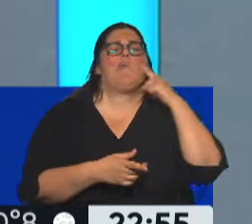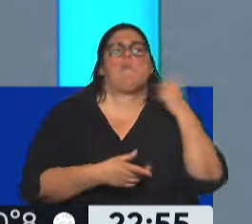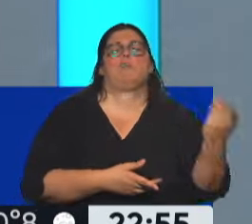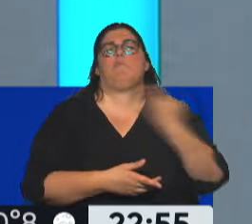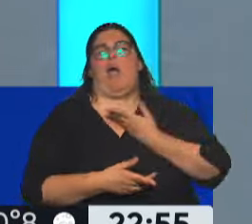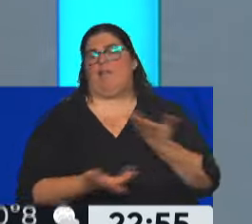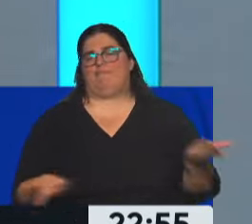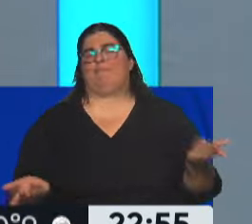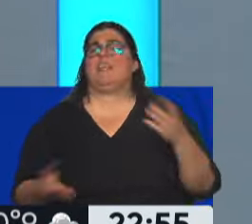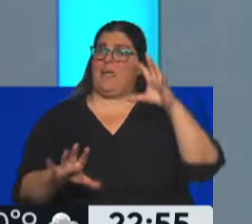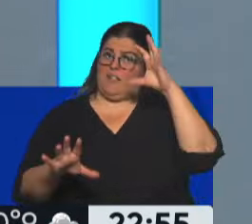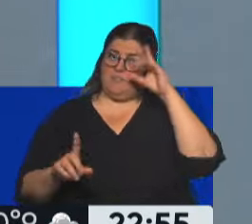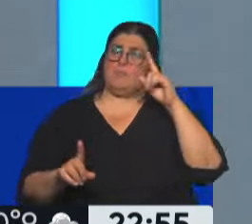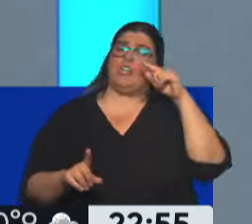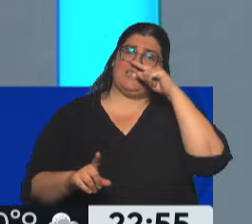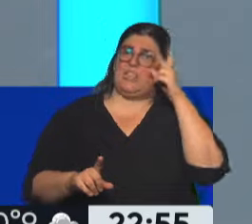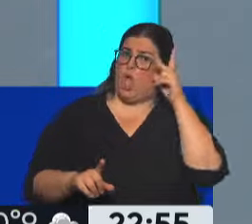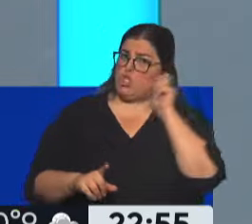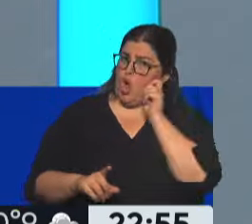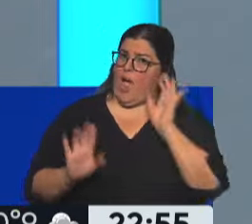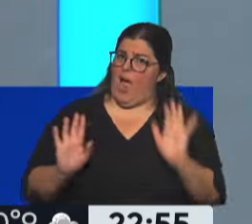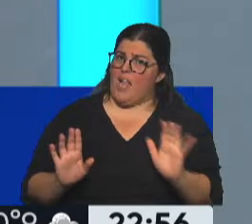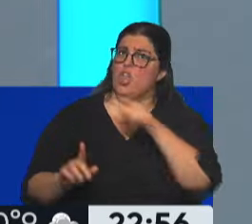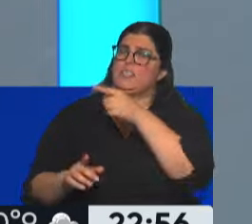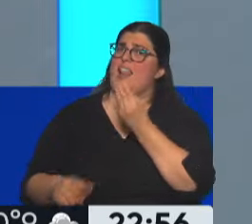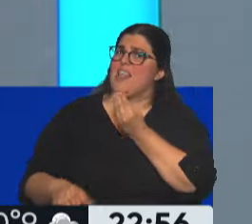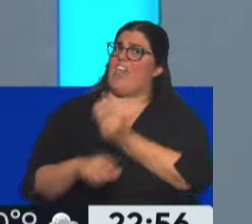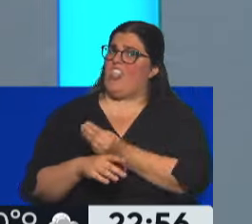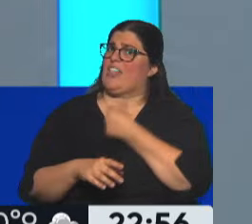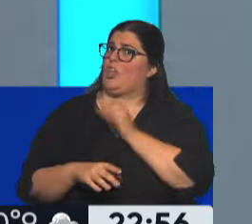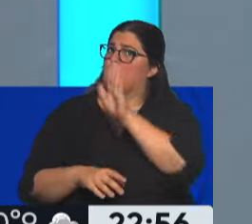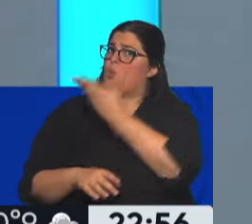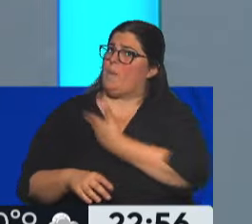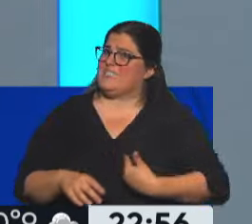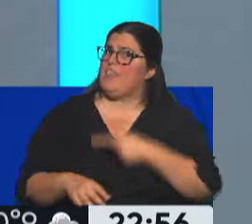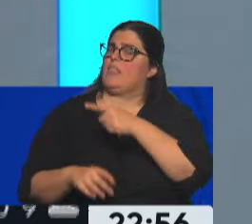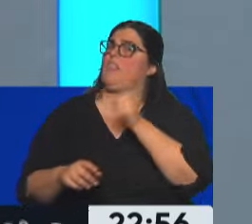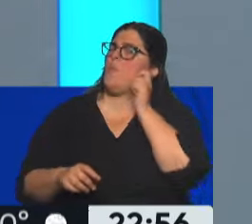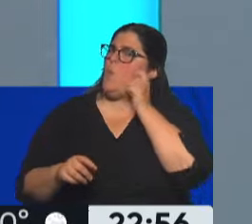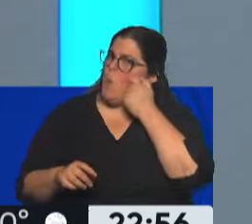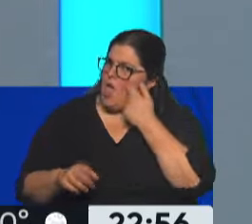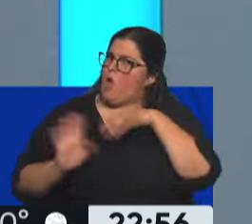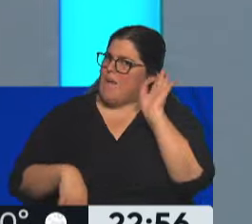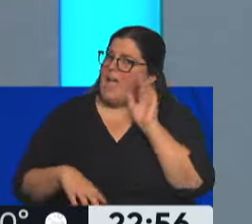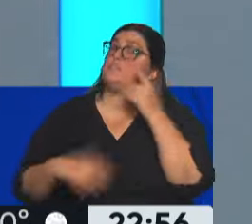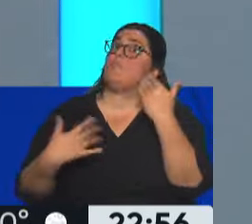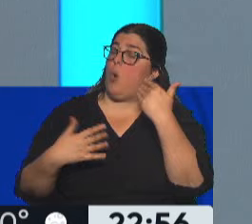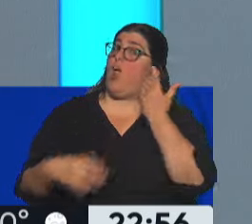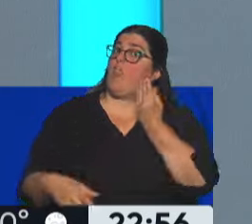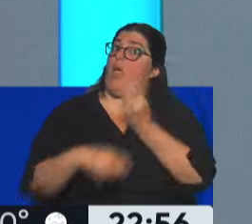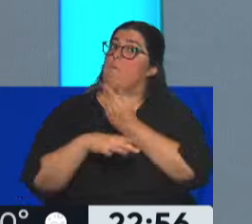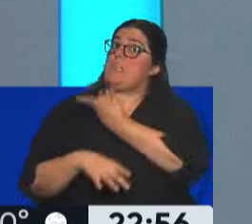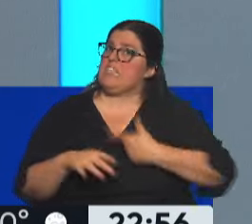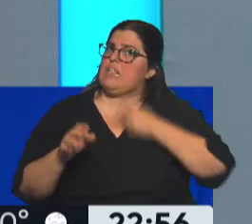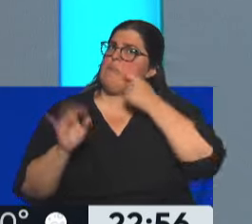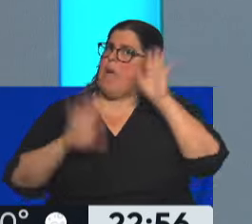convierte con 78 años en el candidato a presidente más longevo y podría con en el presidente también más l